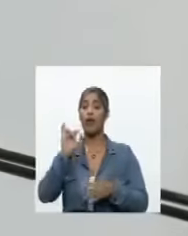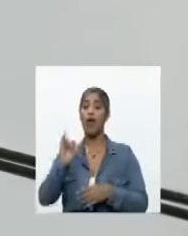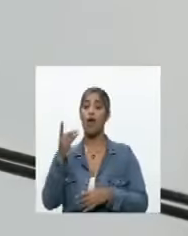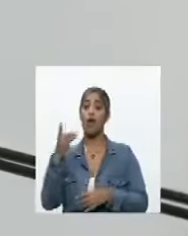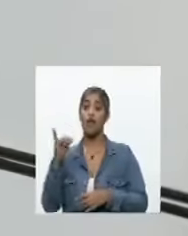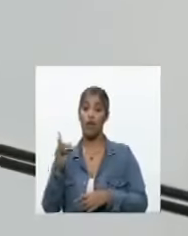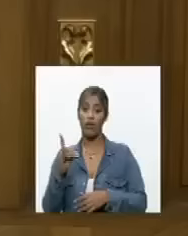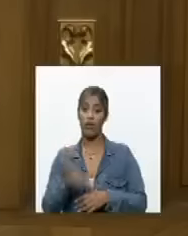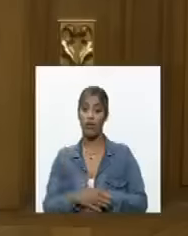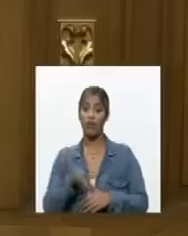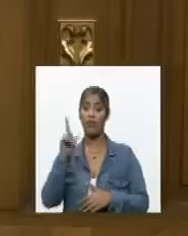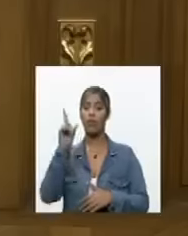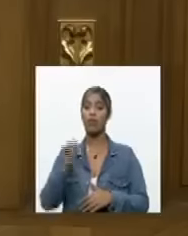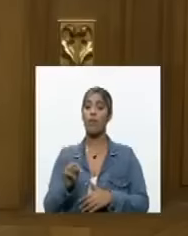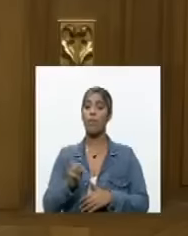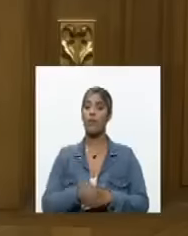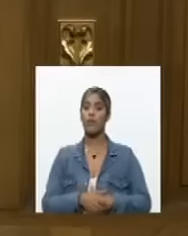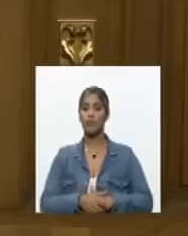También tuvo